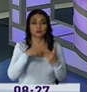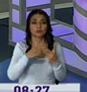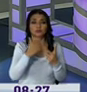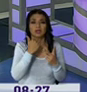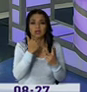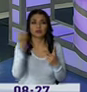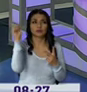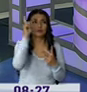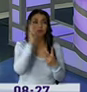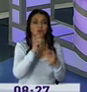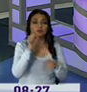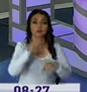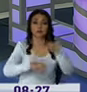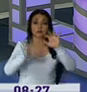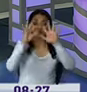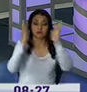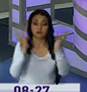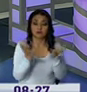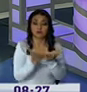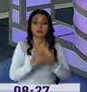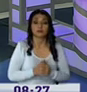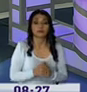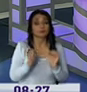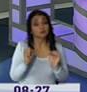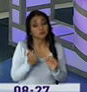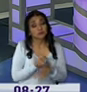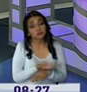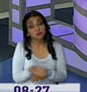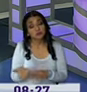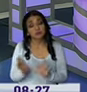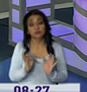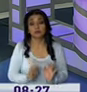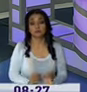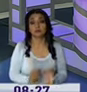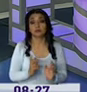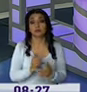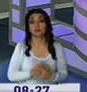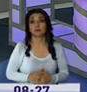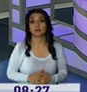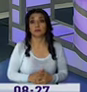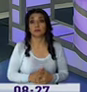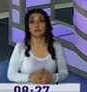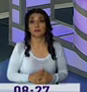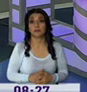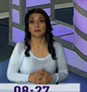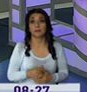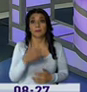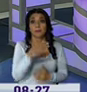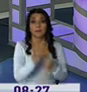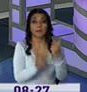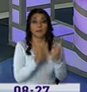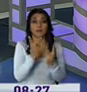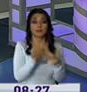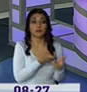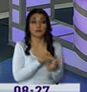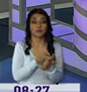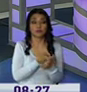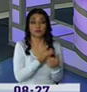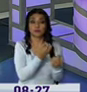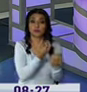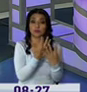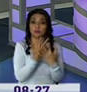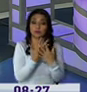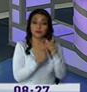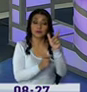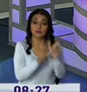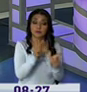nosotros utilizamos y daña la capa de ozono. Entonces, un poco por ahí, ¿no? O sea, incluso también una visita al Cuerpo de Bomberos para que nos comenten a aquellas